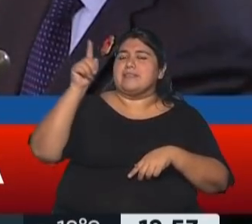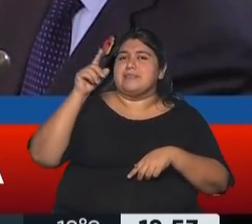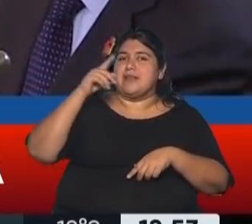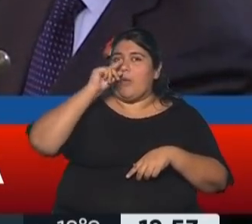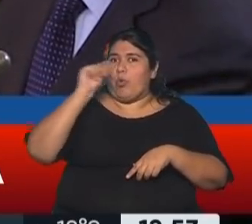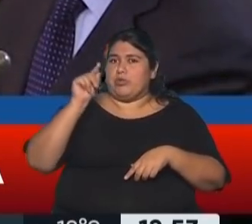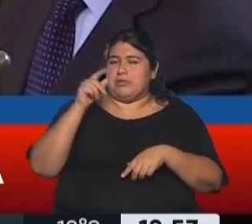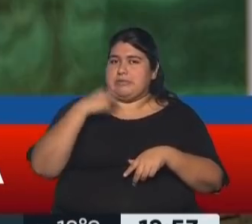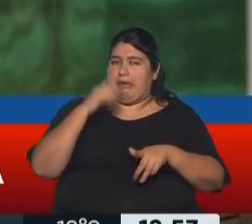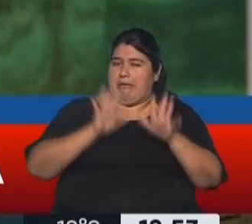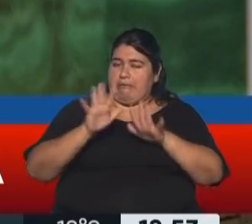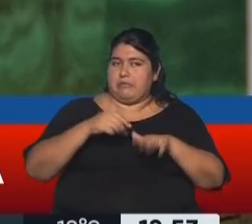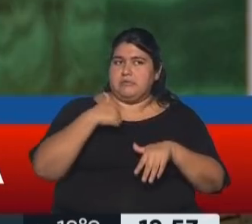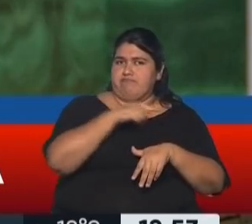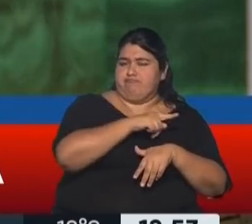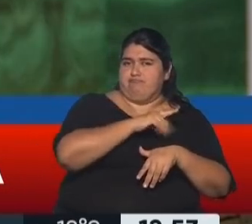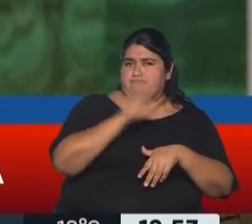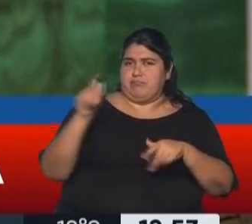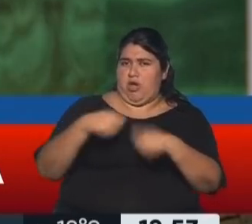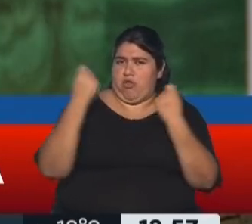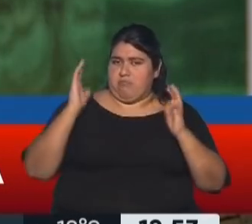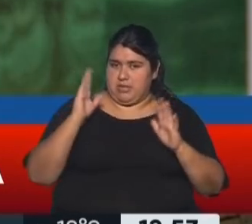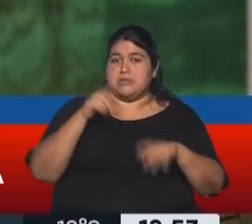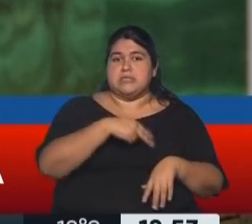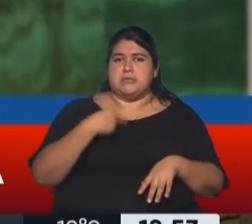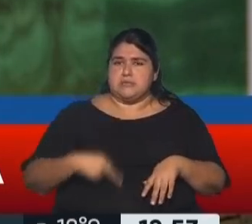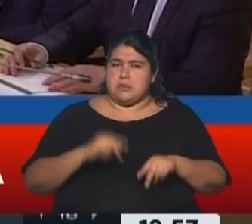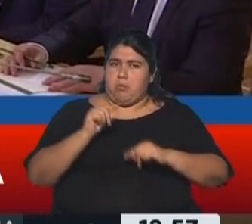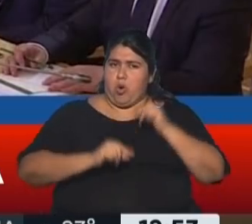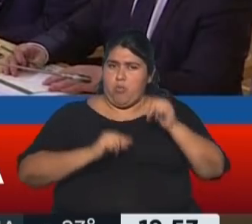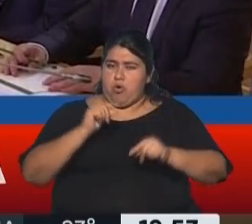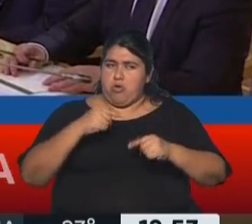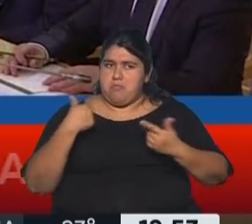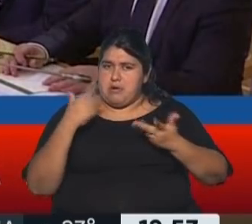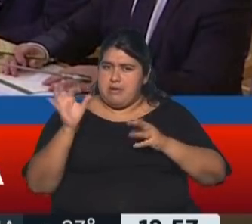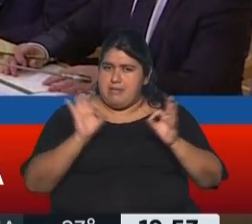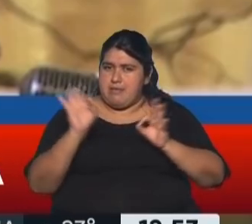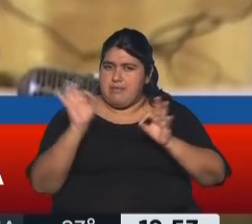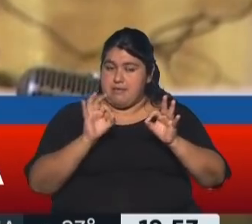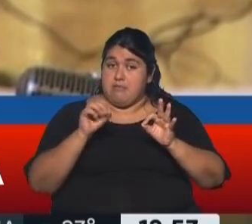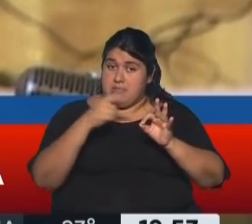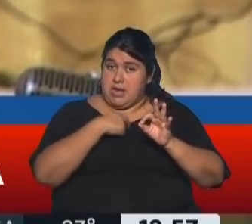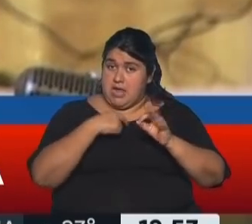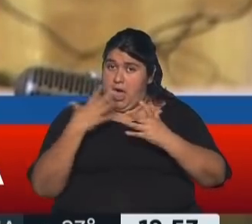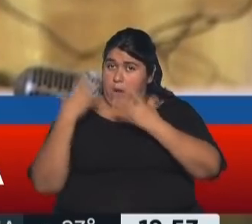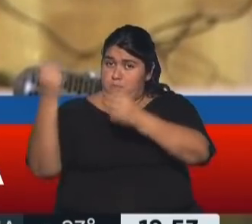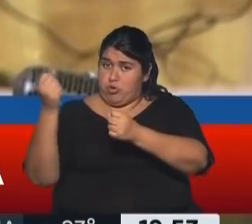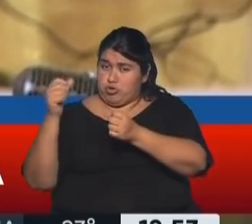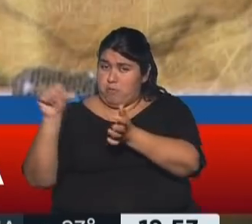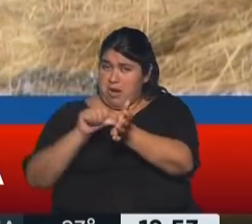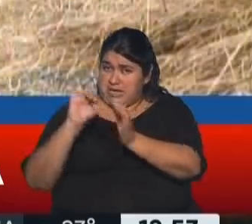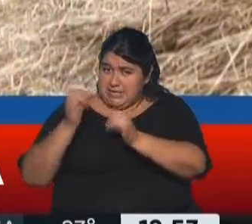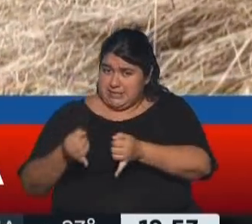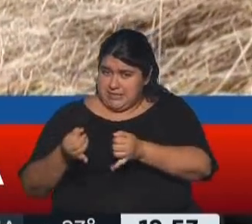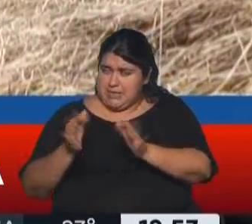Beijing está calibrando cuidadosamente su posición. Si bien mantiene su retórica de apoyo a Moscú, a la vez intenta